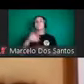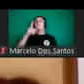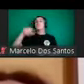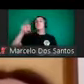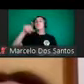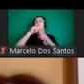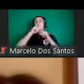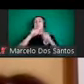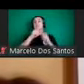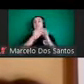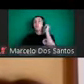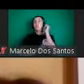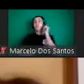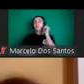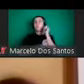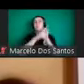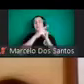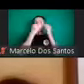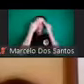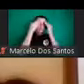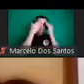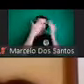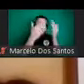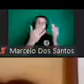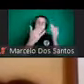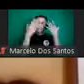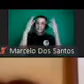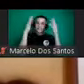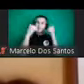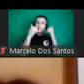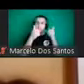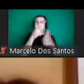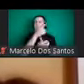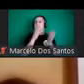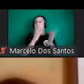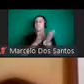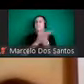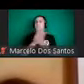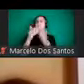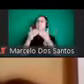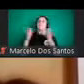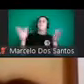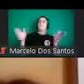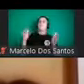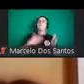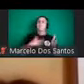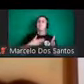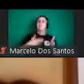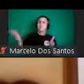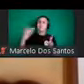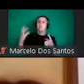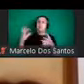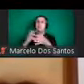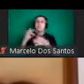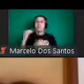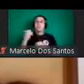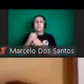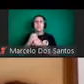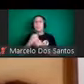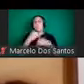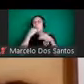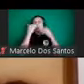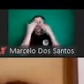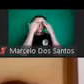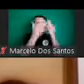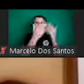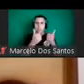está abierta a trabajar en conjunto. Yo creo que ese es el objetivo, ¿verdad? Y sobre todo decirles a cada